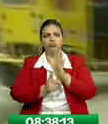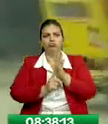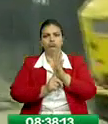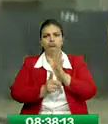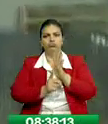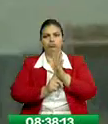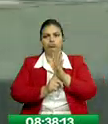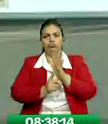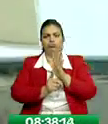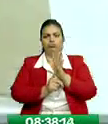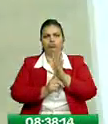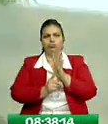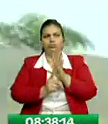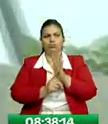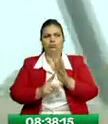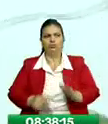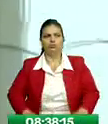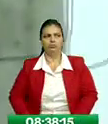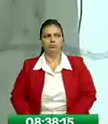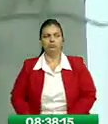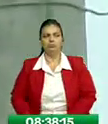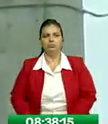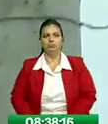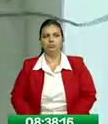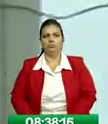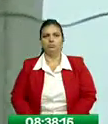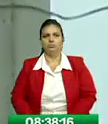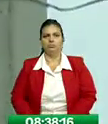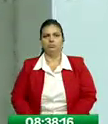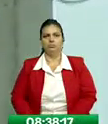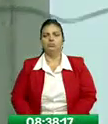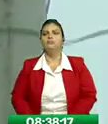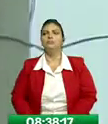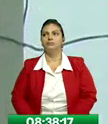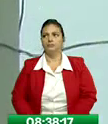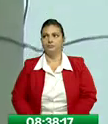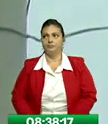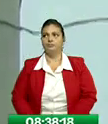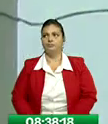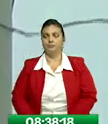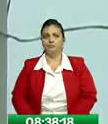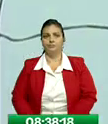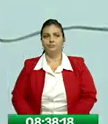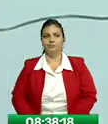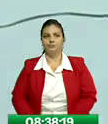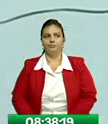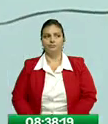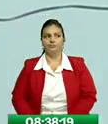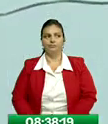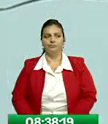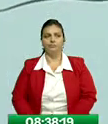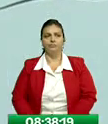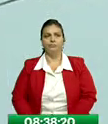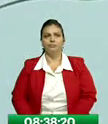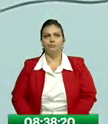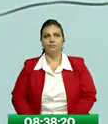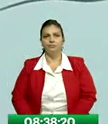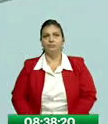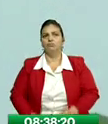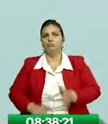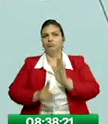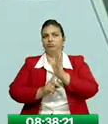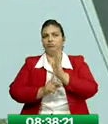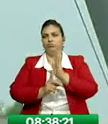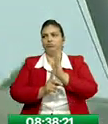en conjunto con la Policía Nacional para darle la cara y darle la guerra a la delincuencia, que ya los